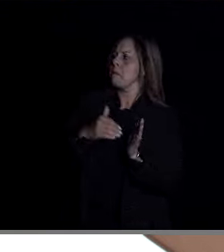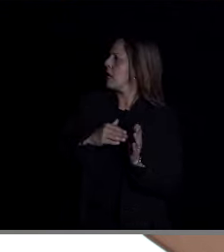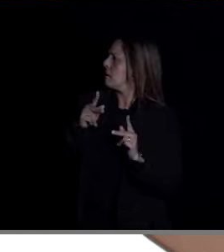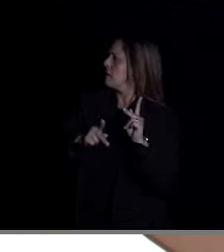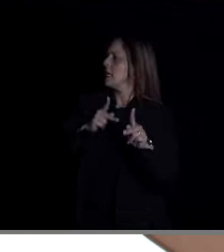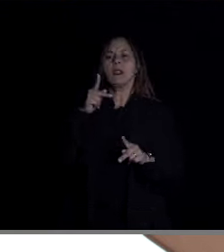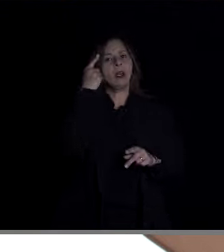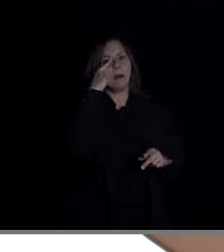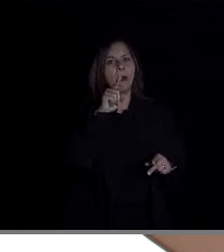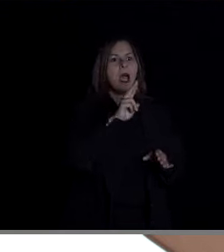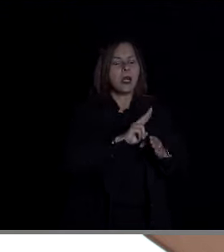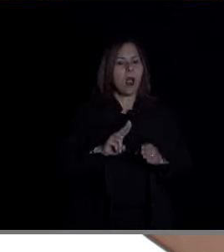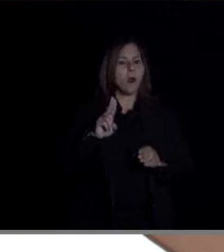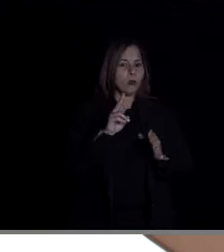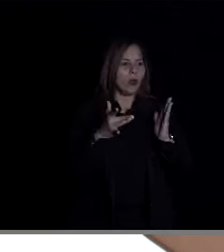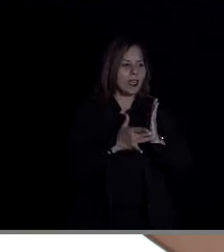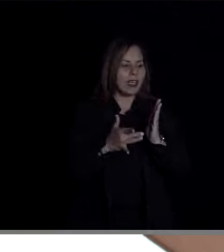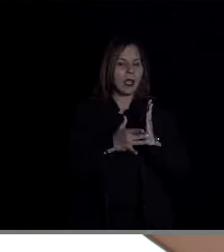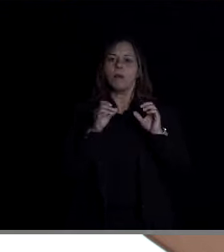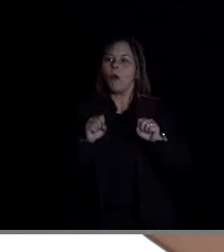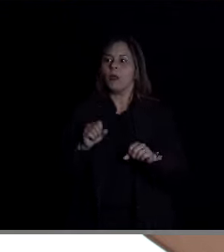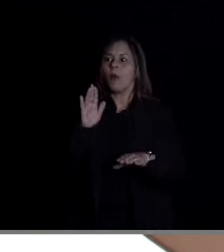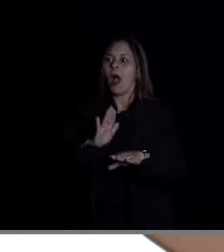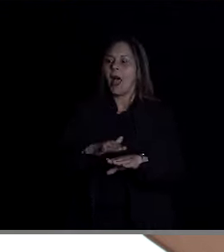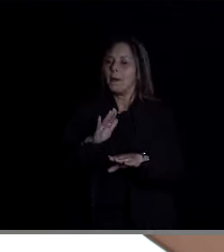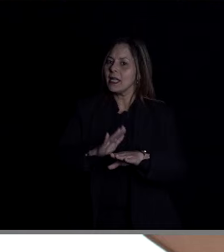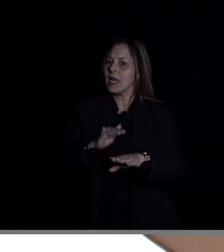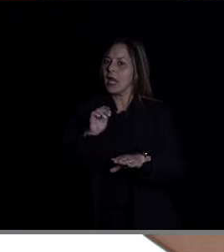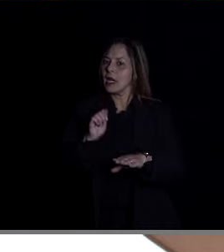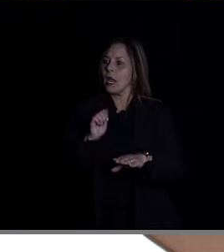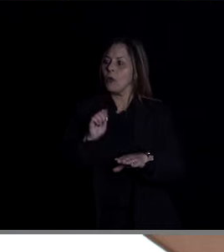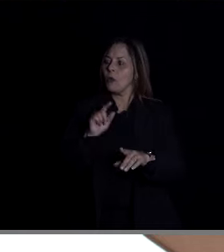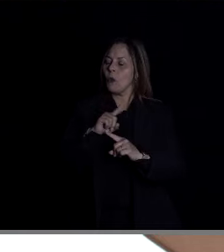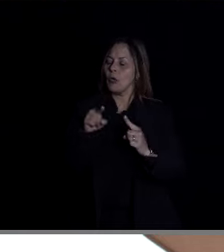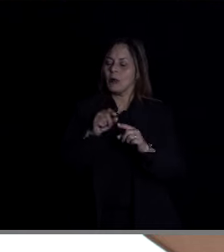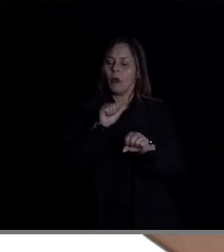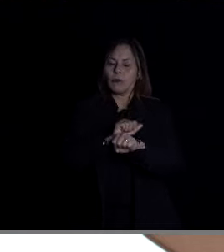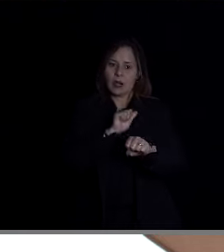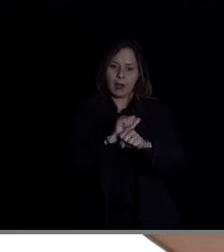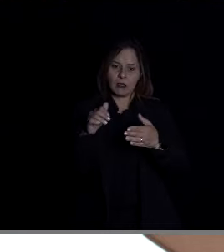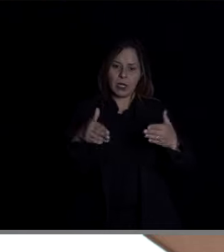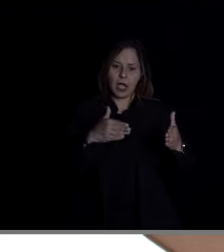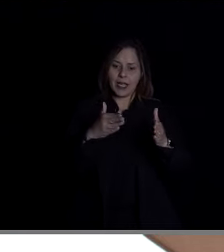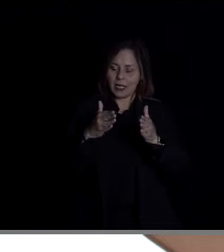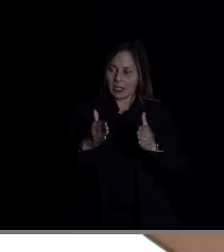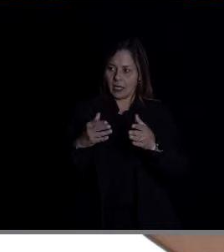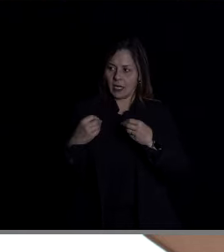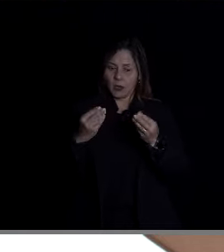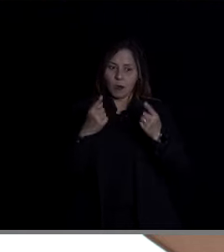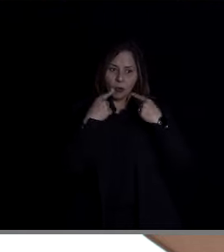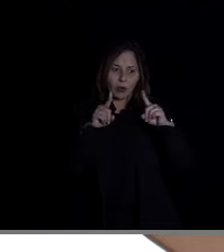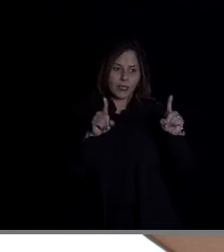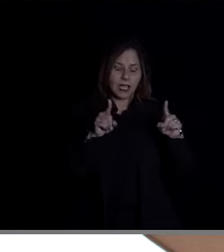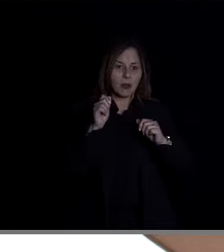ustedes. Utilizando tecnología podremos advertirles cuando estemos trabajando en carreteras, ofreciéndoles rutas alternas. Podremos avisarles